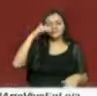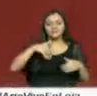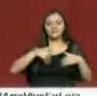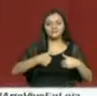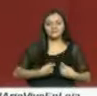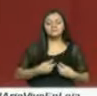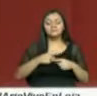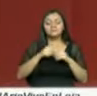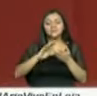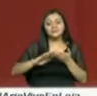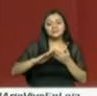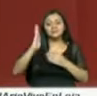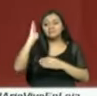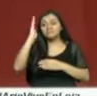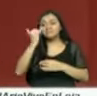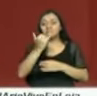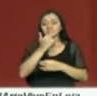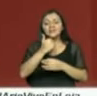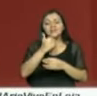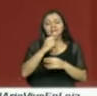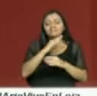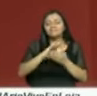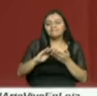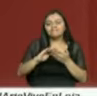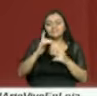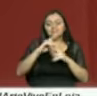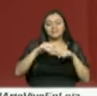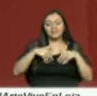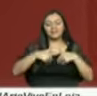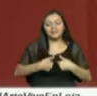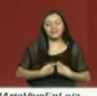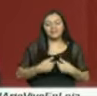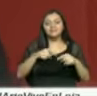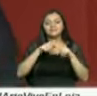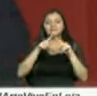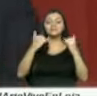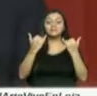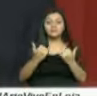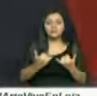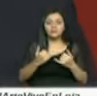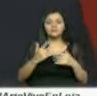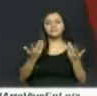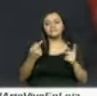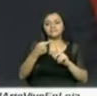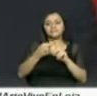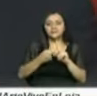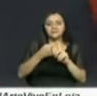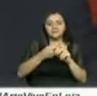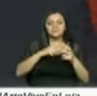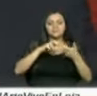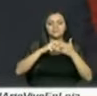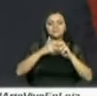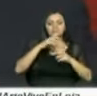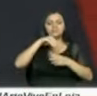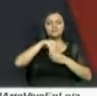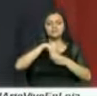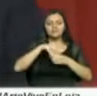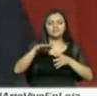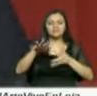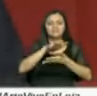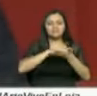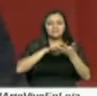últimos 16 meses, pese a los problemas económicos, a los desastres naturales gravísimos que hemos